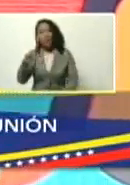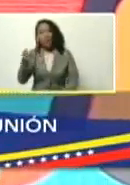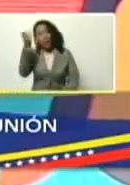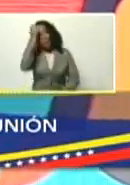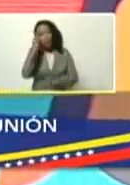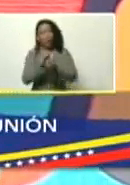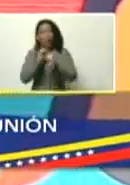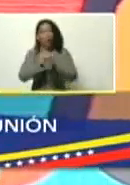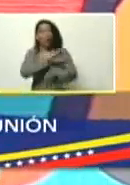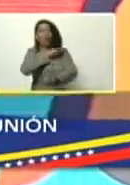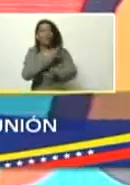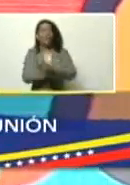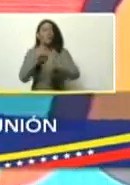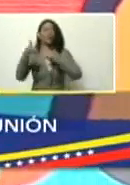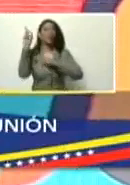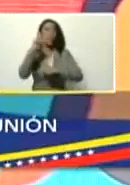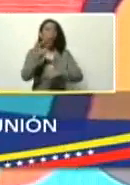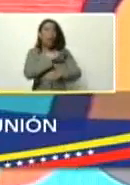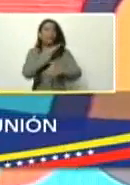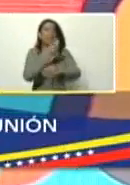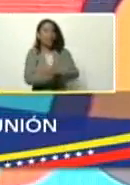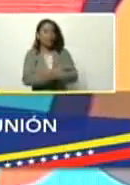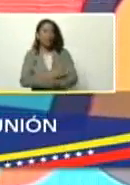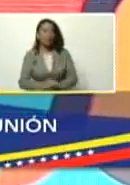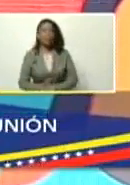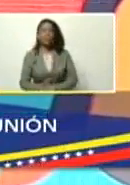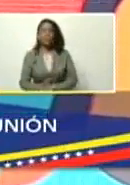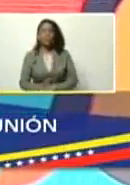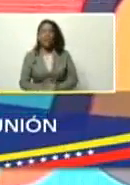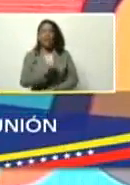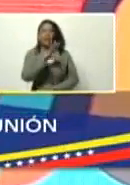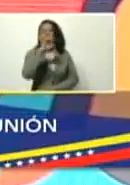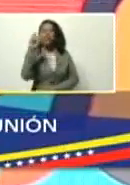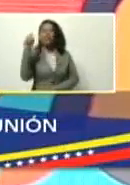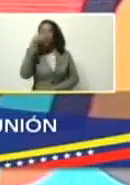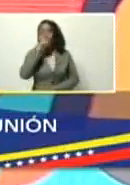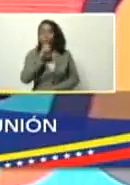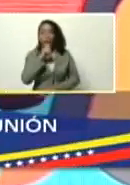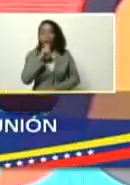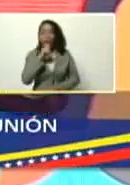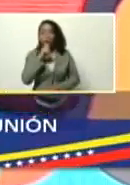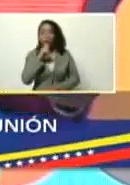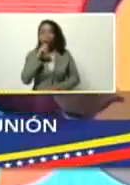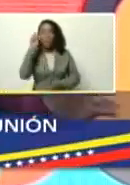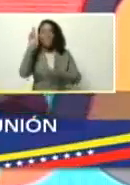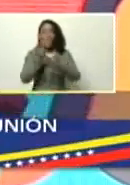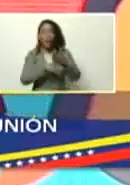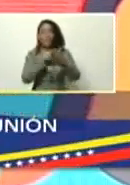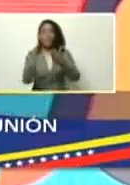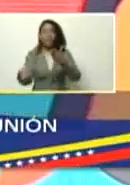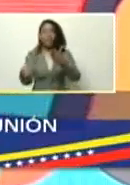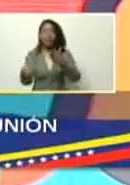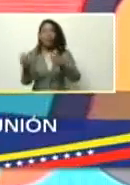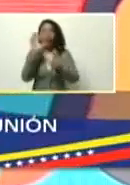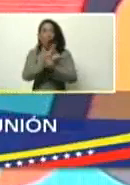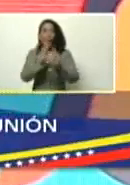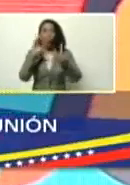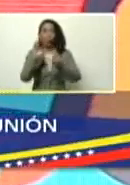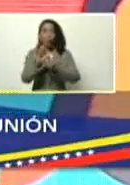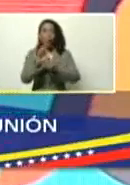en la fuerza, pero también en la fuerza. 300 años exterminando las